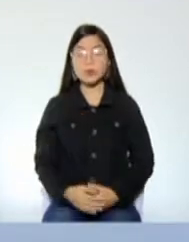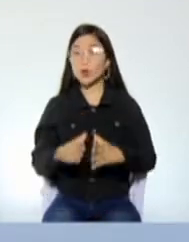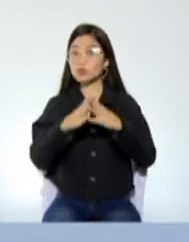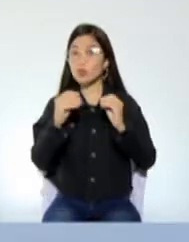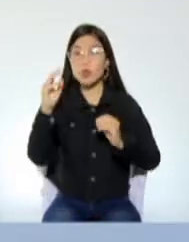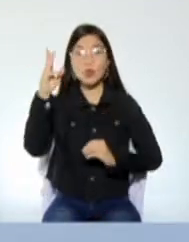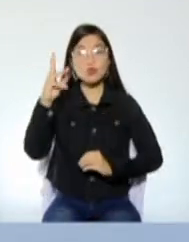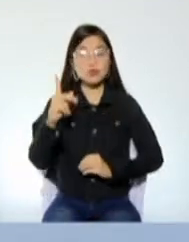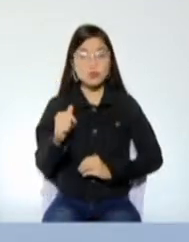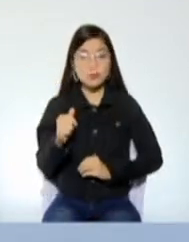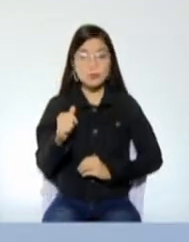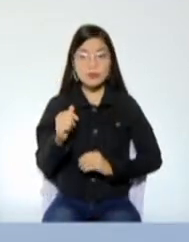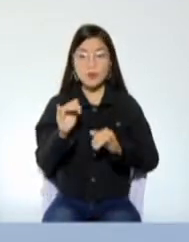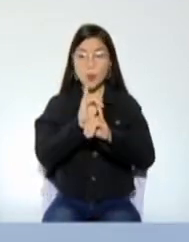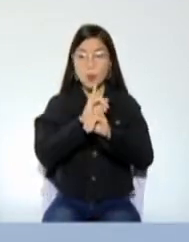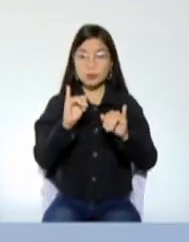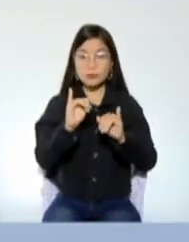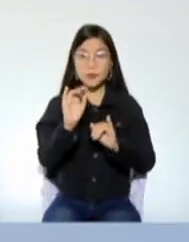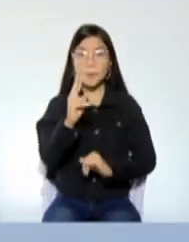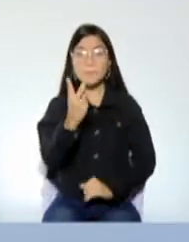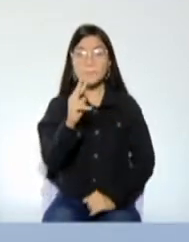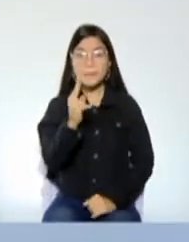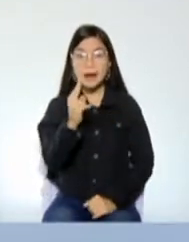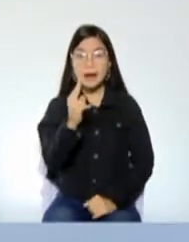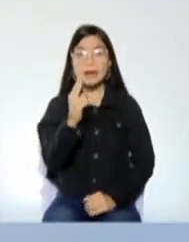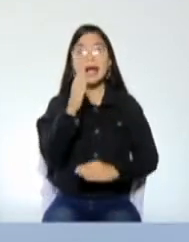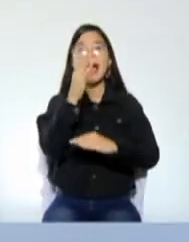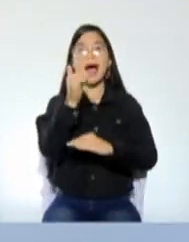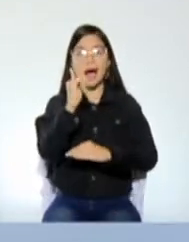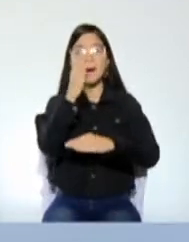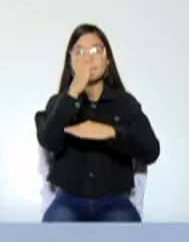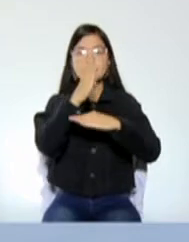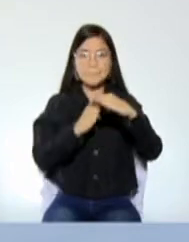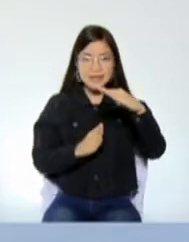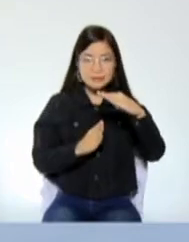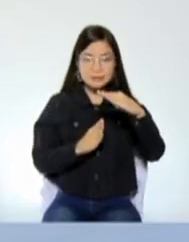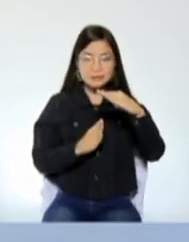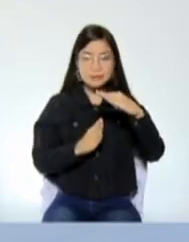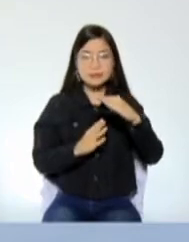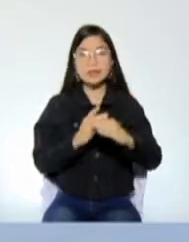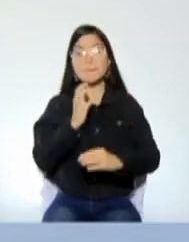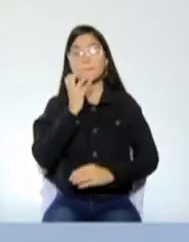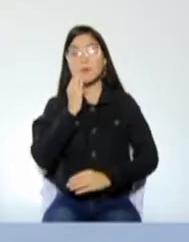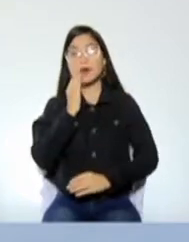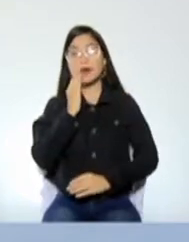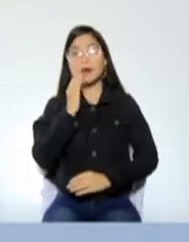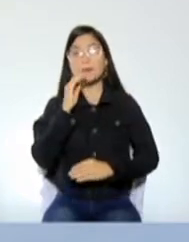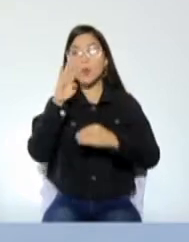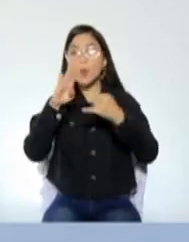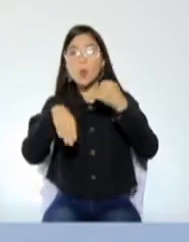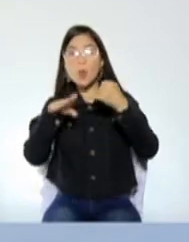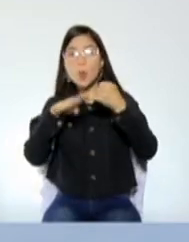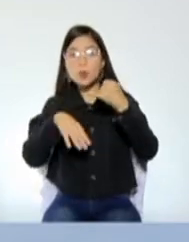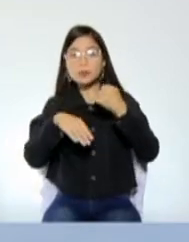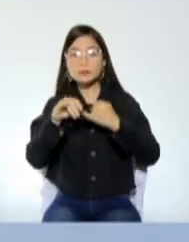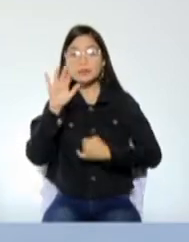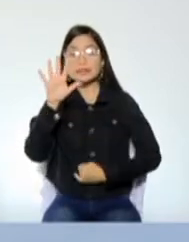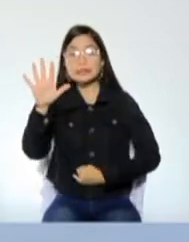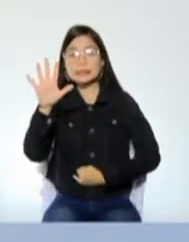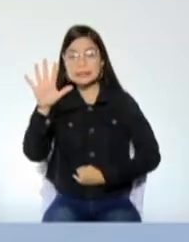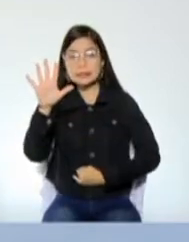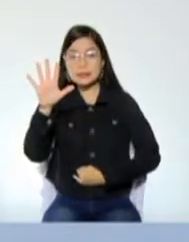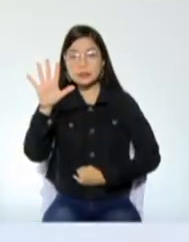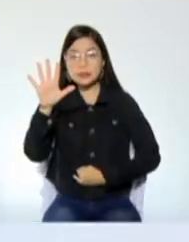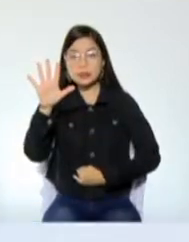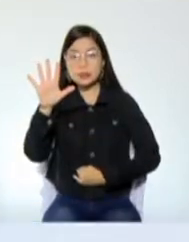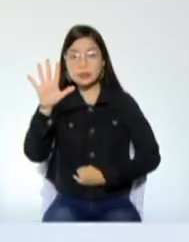que terminen en números pares son aquellos que tienen mitad y los que terminen en 5 solamente pertenecen a los valores que